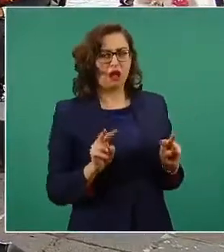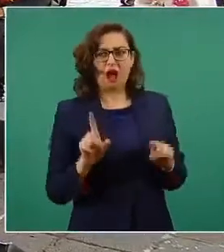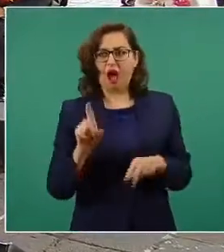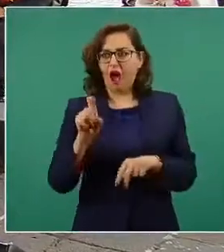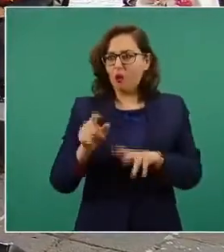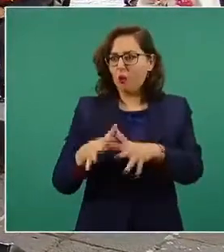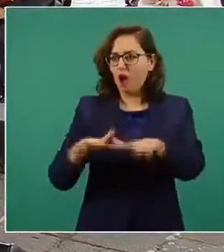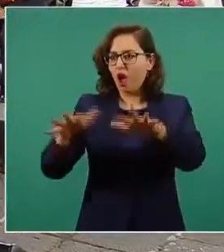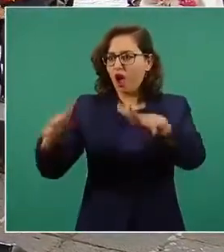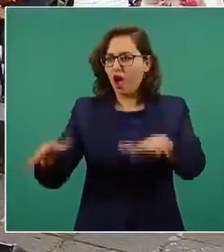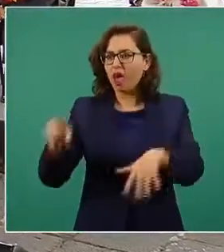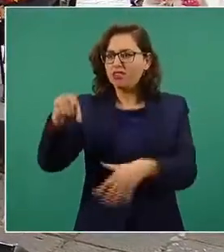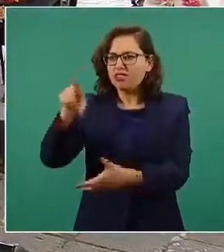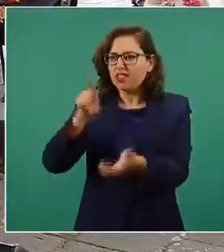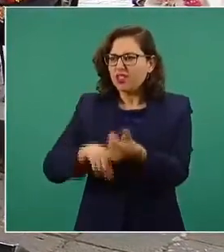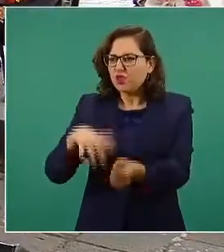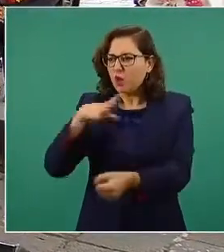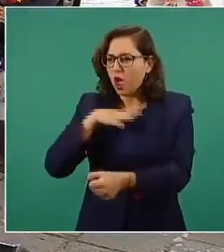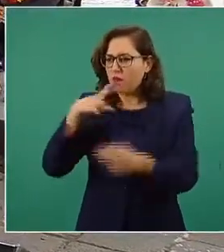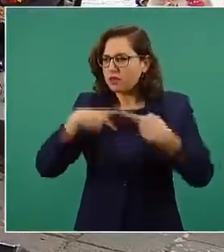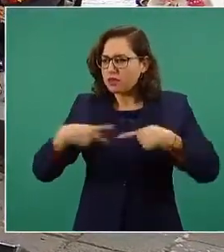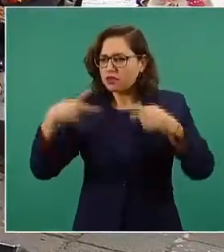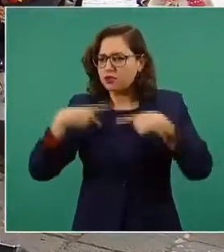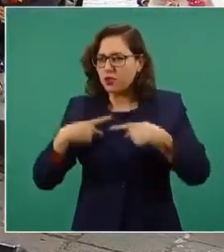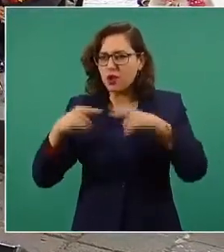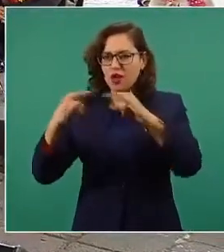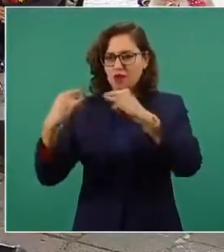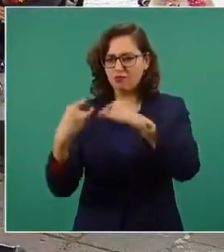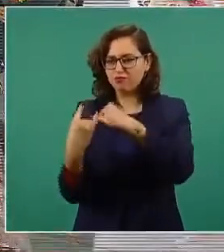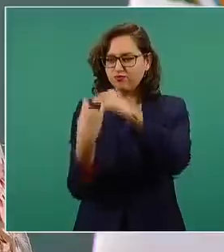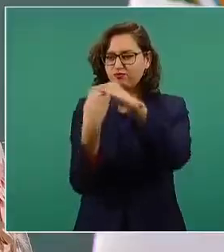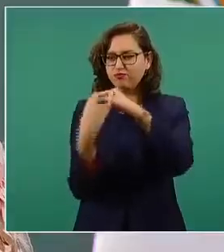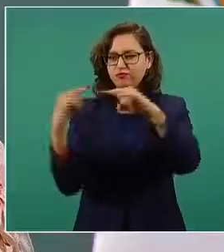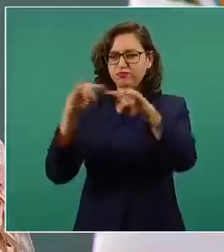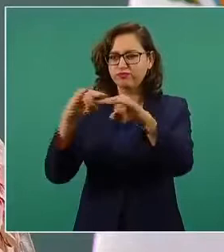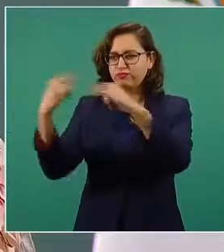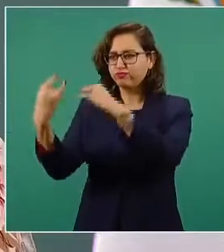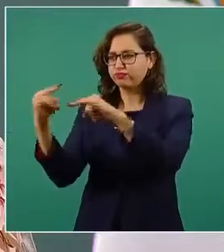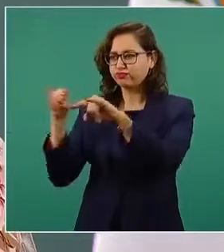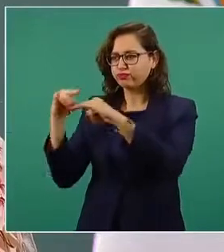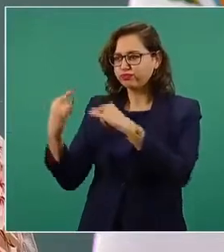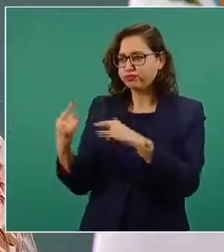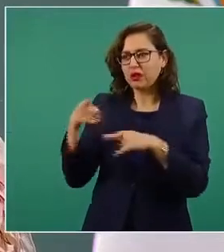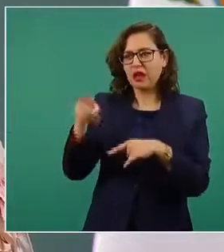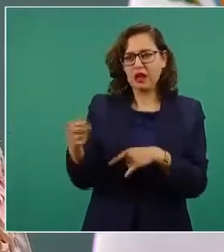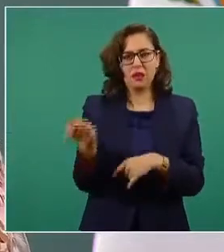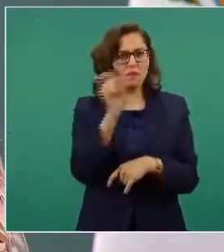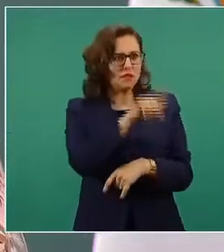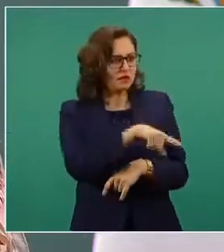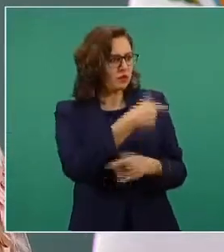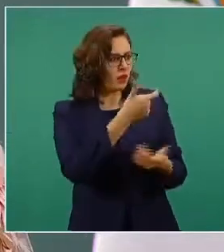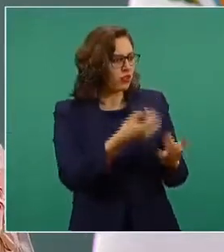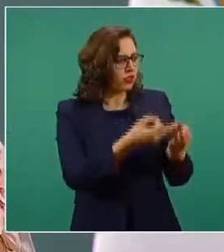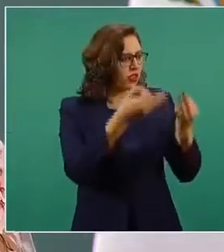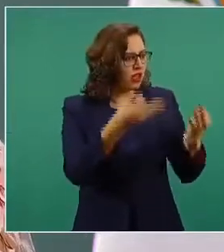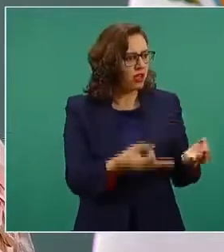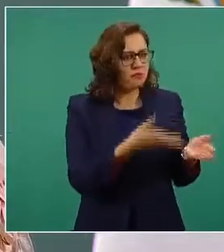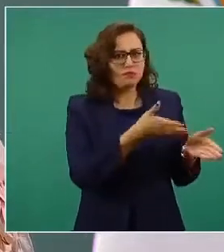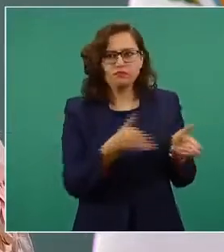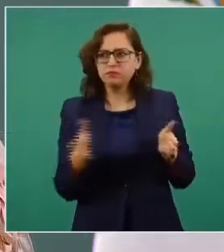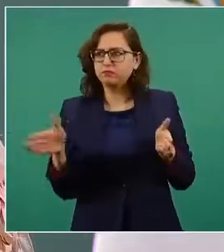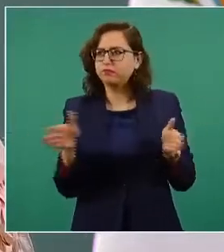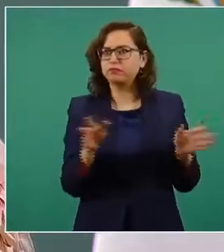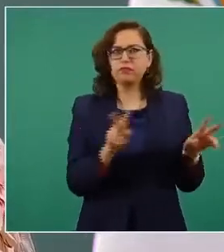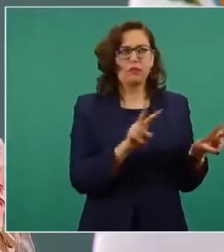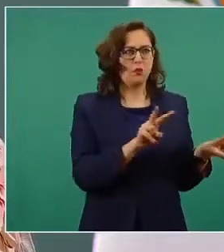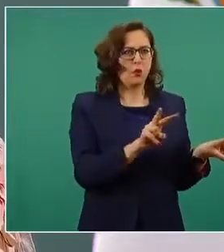firme, otras grandes poblaciones, y aquella calzada tan derecha y por nivel como iba a México, nos